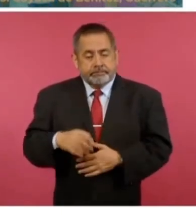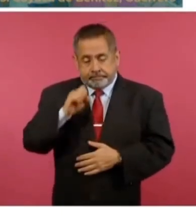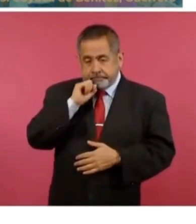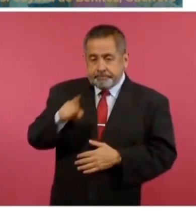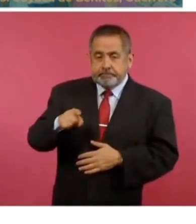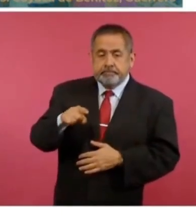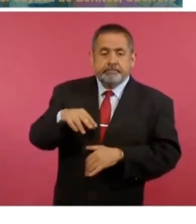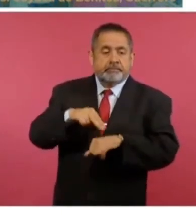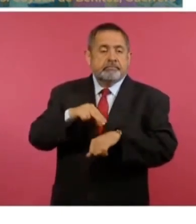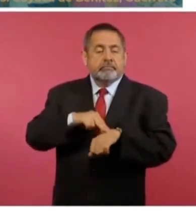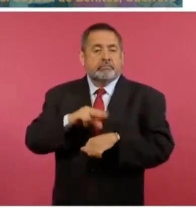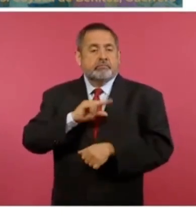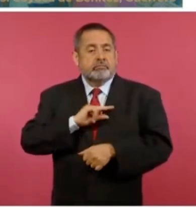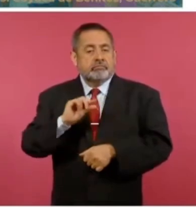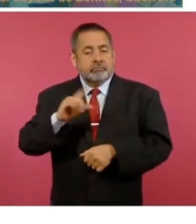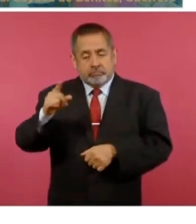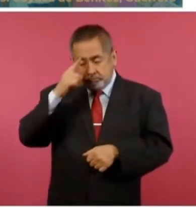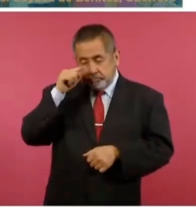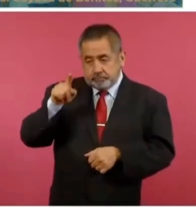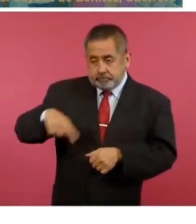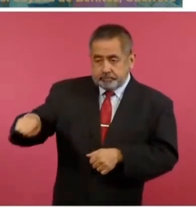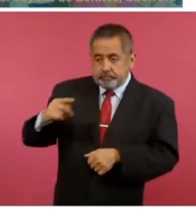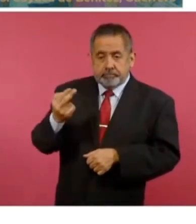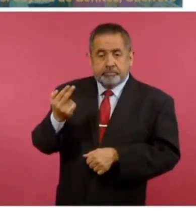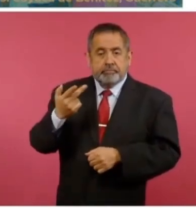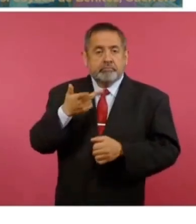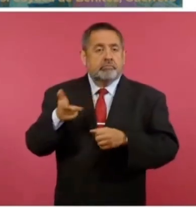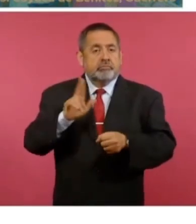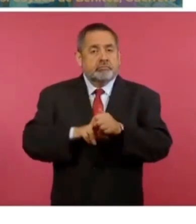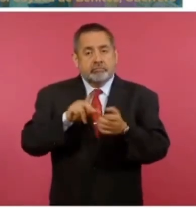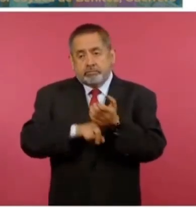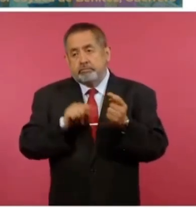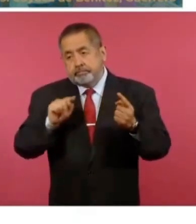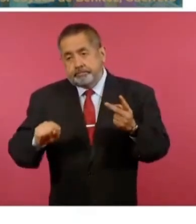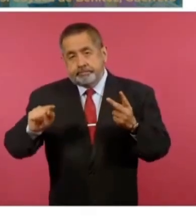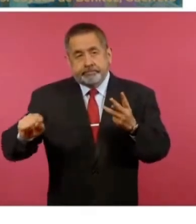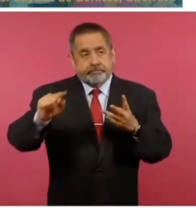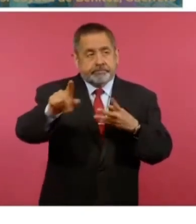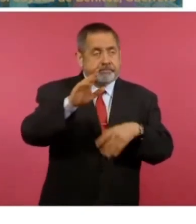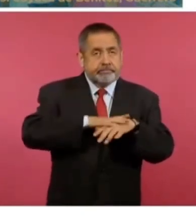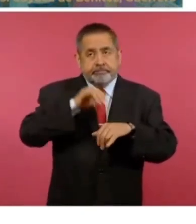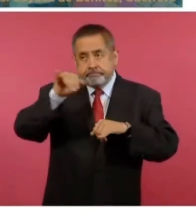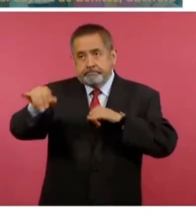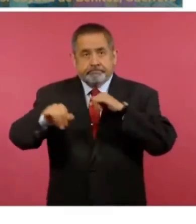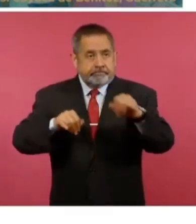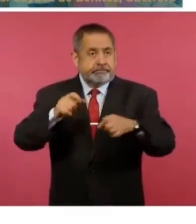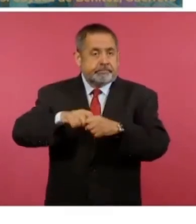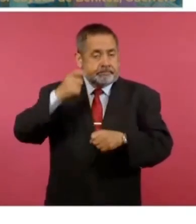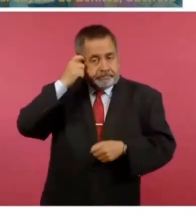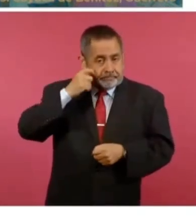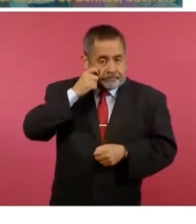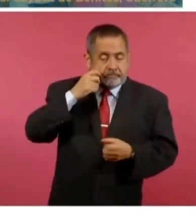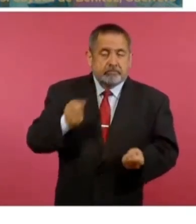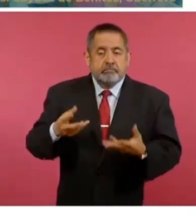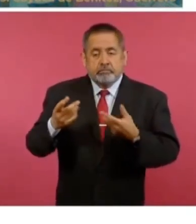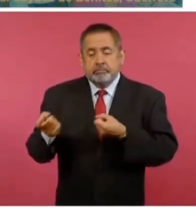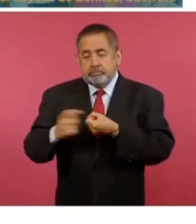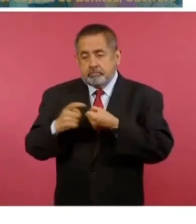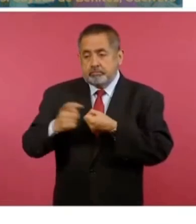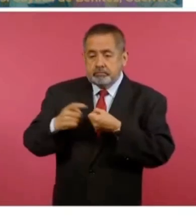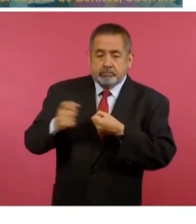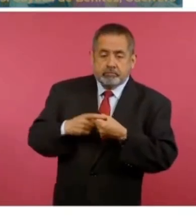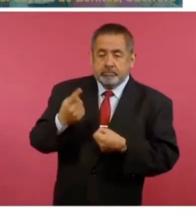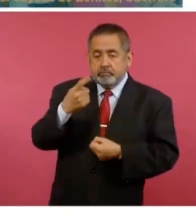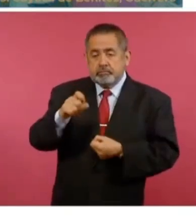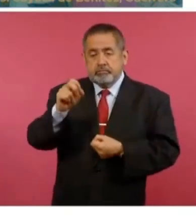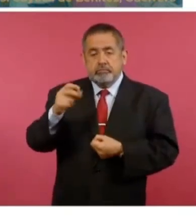caso de médicos especialistas, para los 25 hospitales de zonas lejanas y de alta marginación de Guerrero se han inscrito